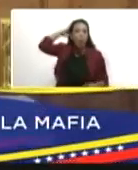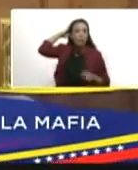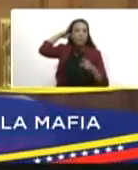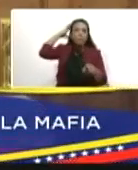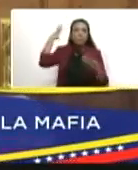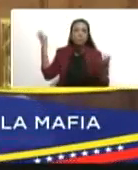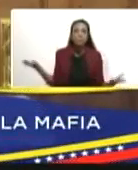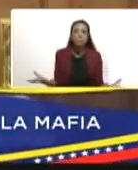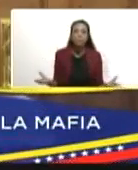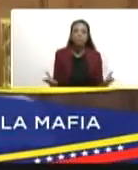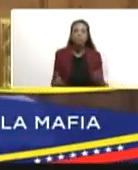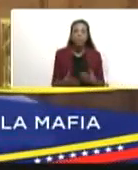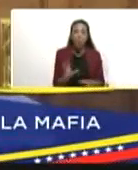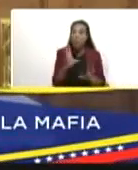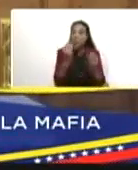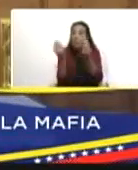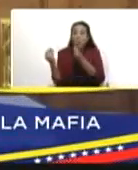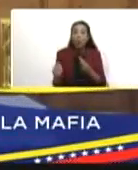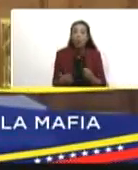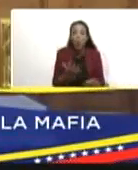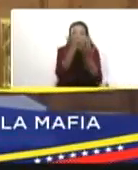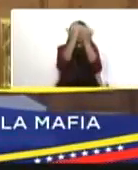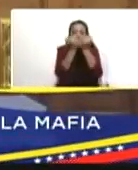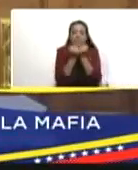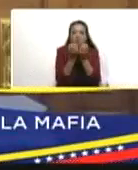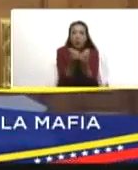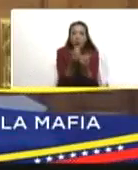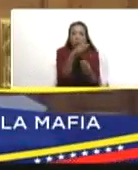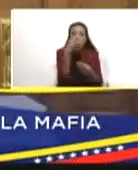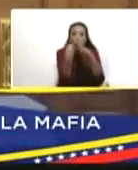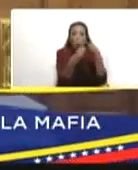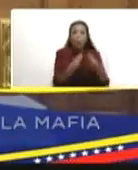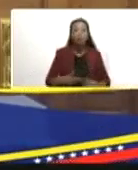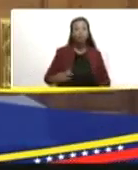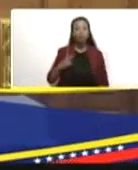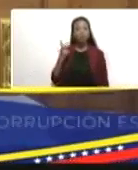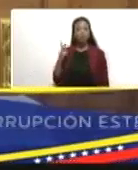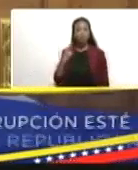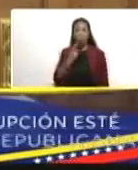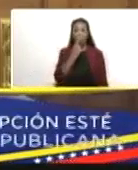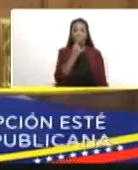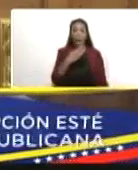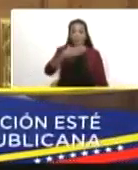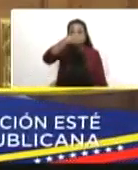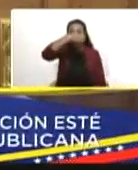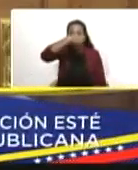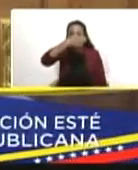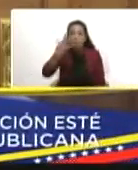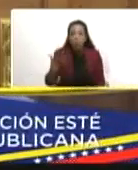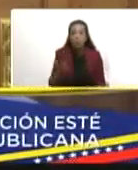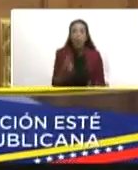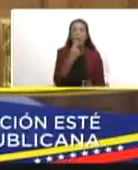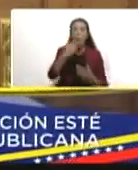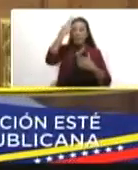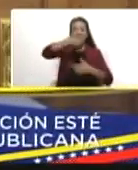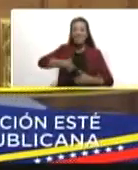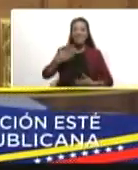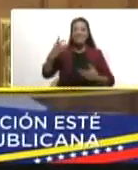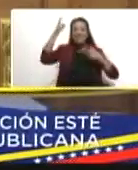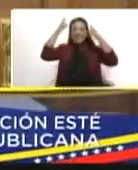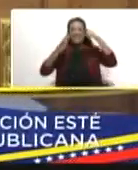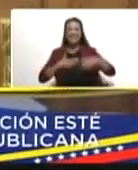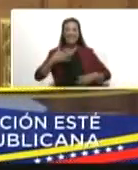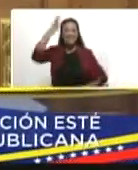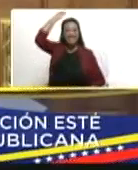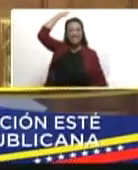hipocresía Porque muchos de estos mafiosos se visten de rojo rojito para tapar encubrir su